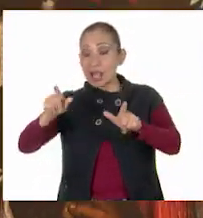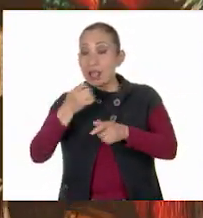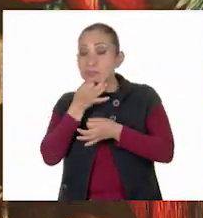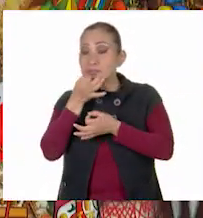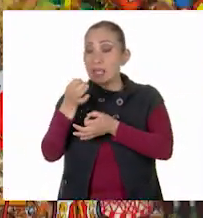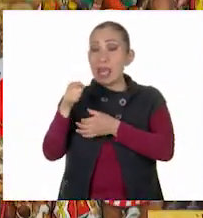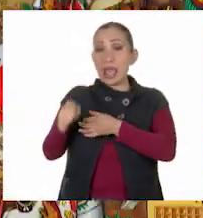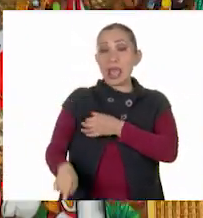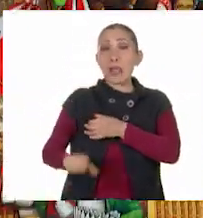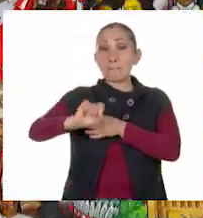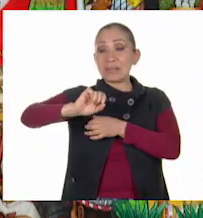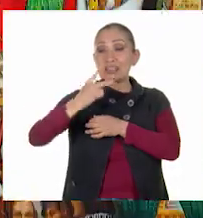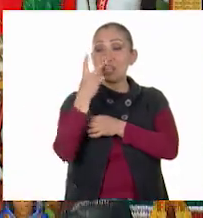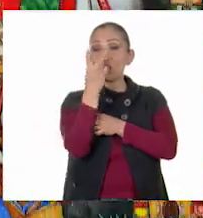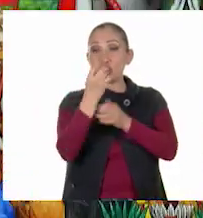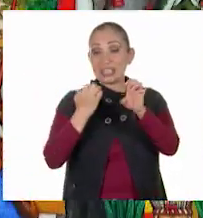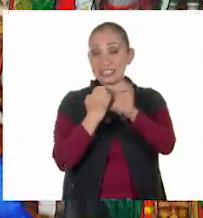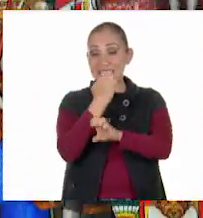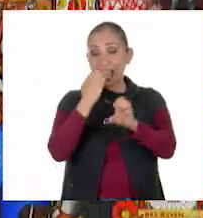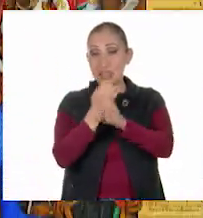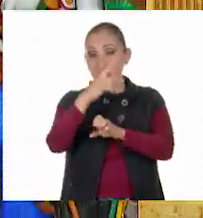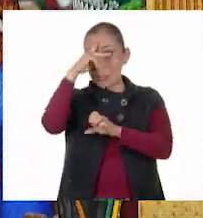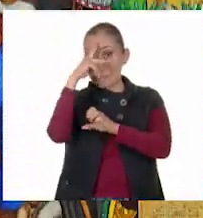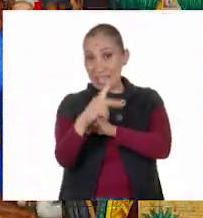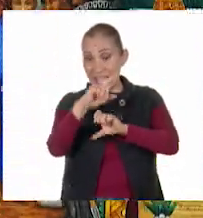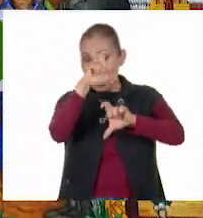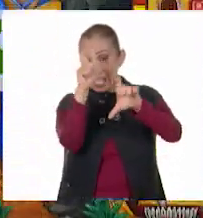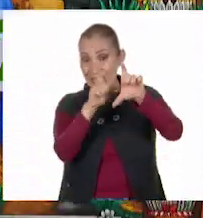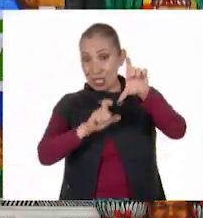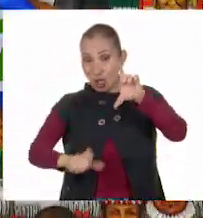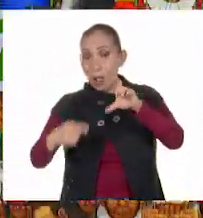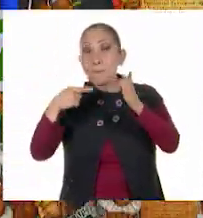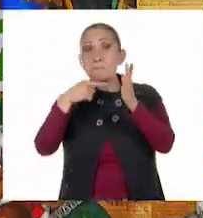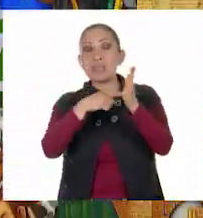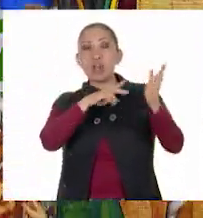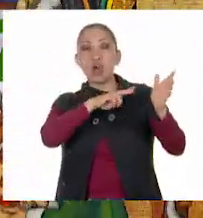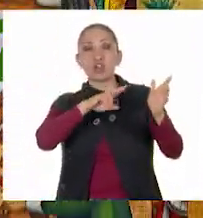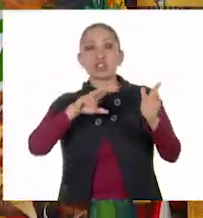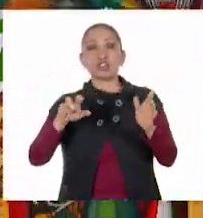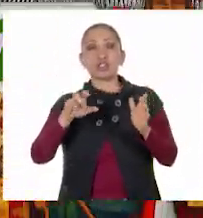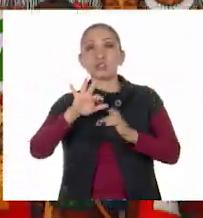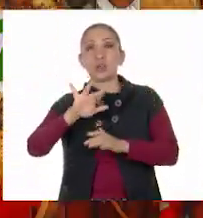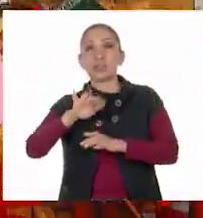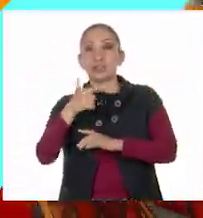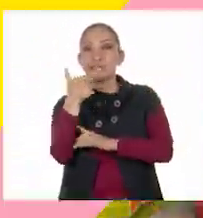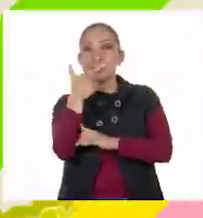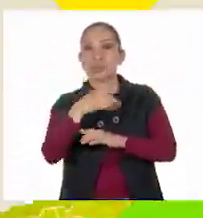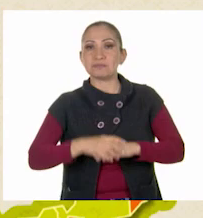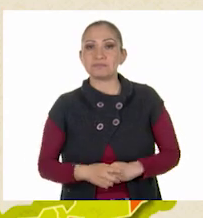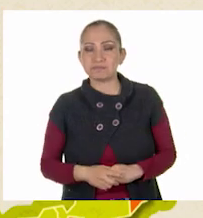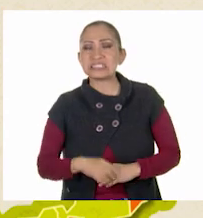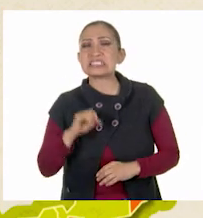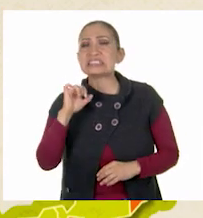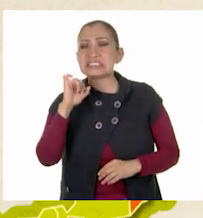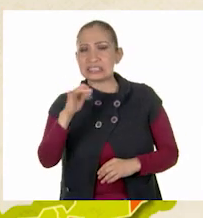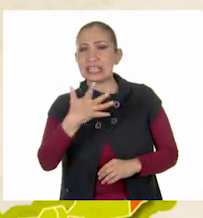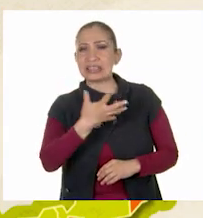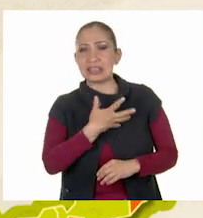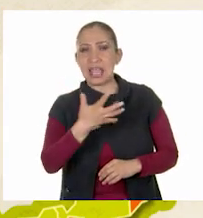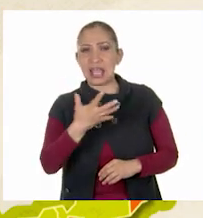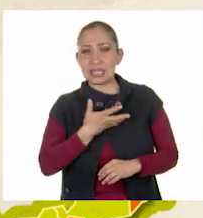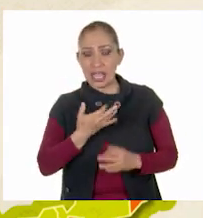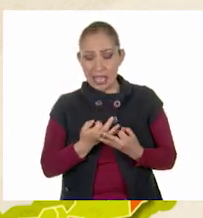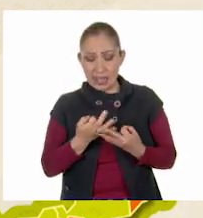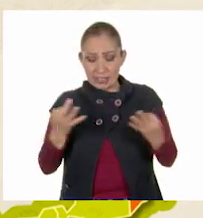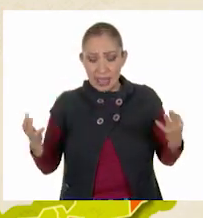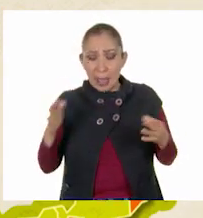declarado el 22º estado de la República Mexicana en 1857. A pesar de poseer la